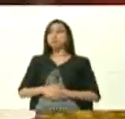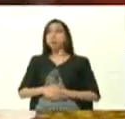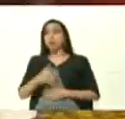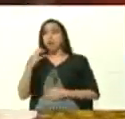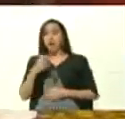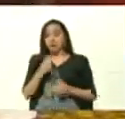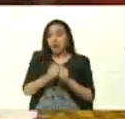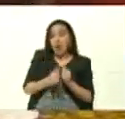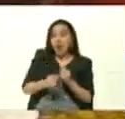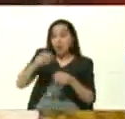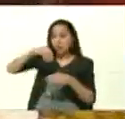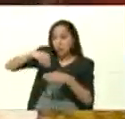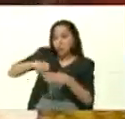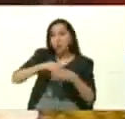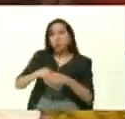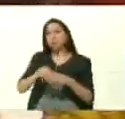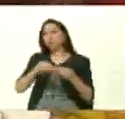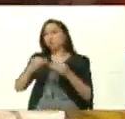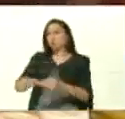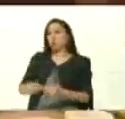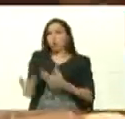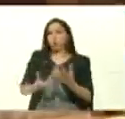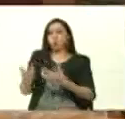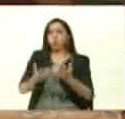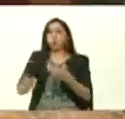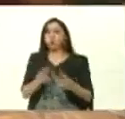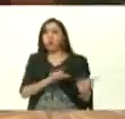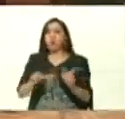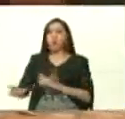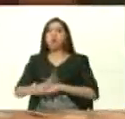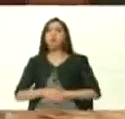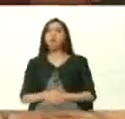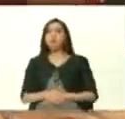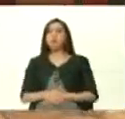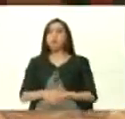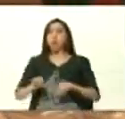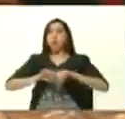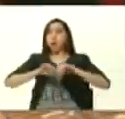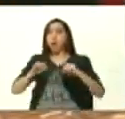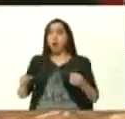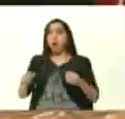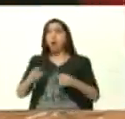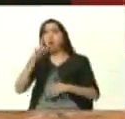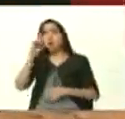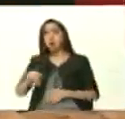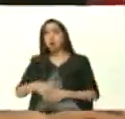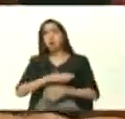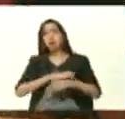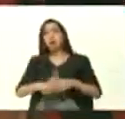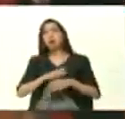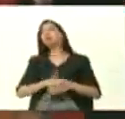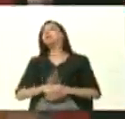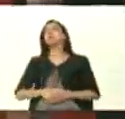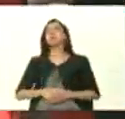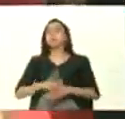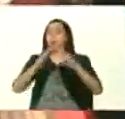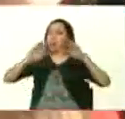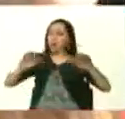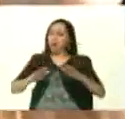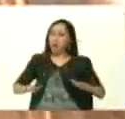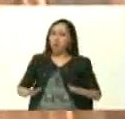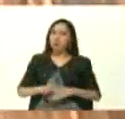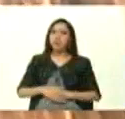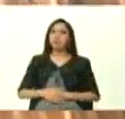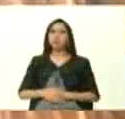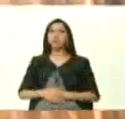para el sartén. Así mismo es. Listo para el sartén. Ya tenemos el pan de jamón. Ah, no, ya llegó el pan de jamón por la Navidad. Pan de jamón. Ese